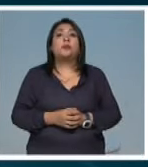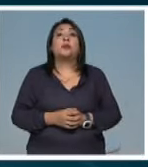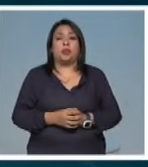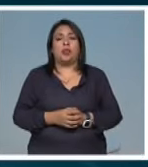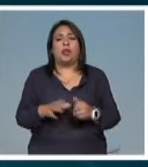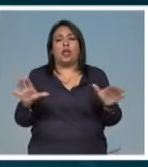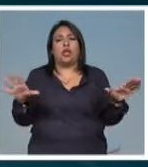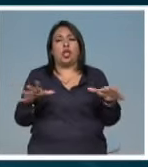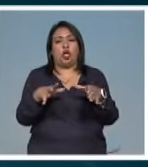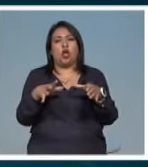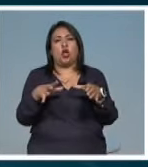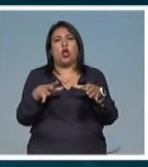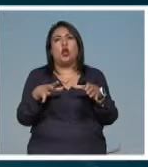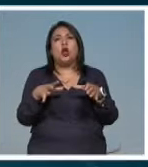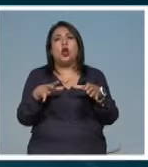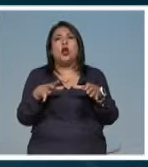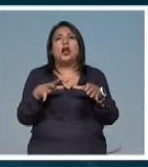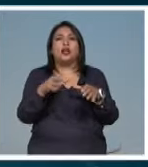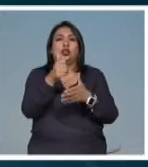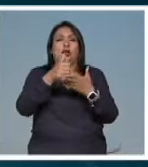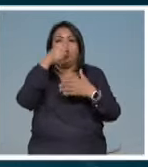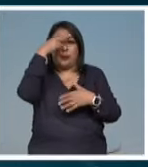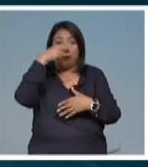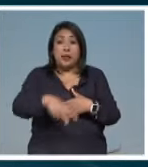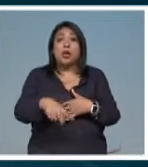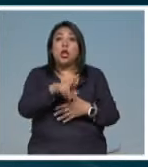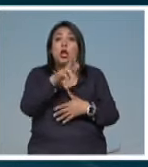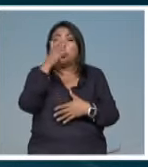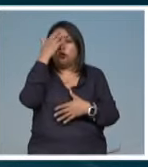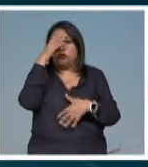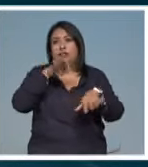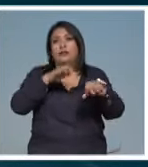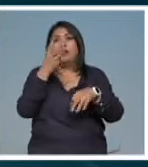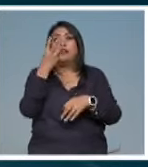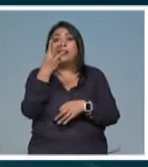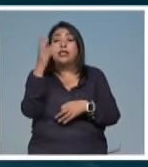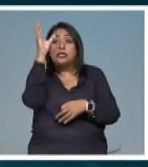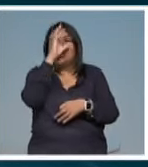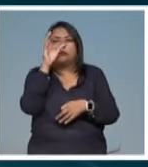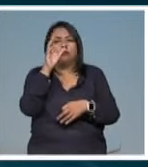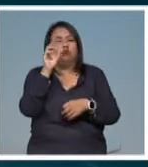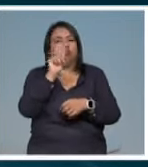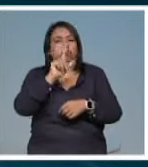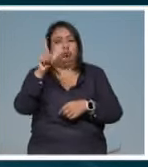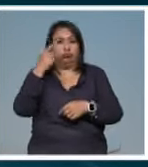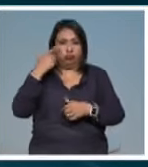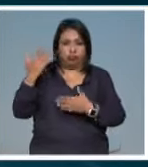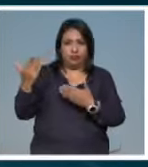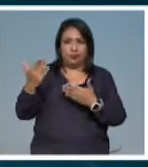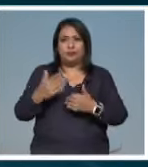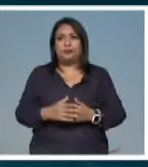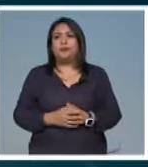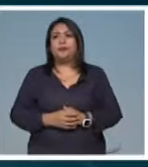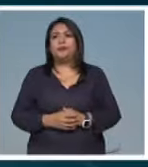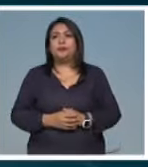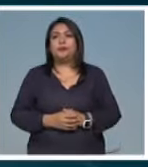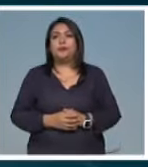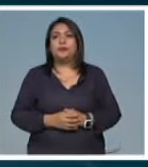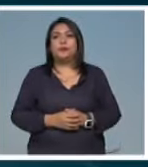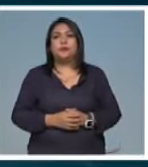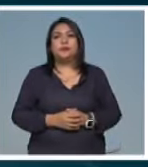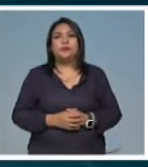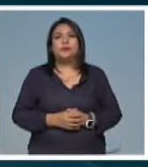El Congreso de la Ciudad de México reconoció la labor de tres científicos de primer orden. Vamos a conocerlos.